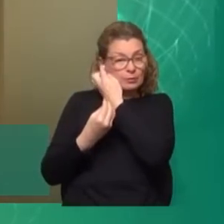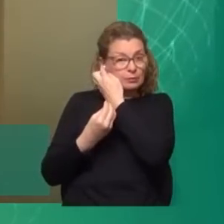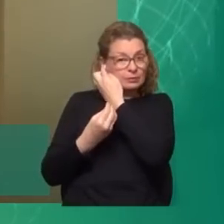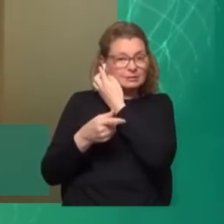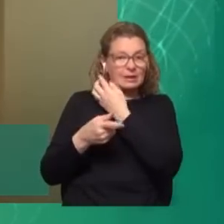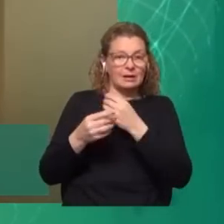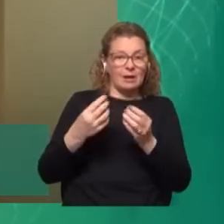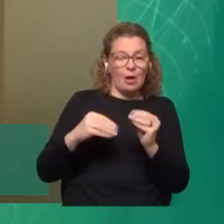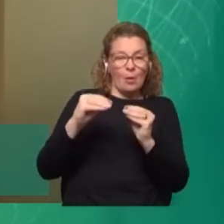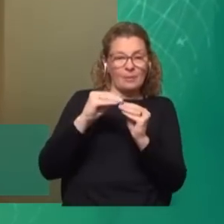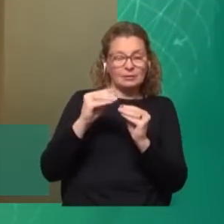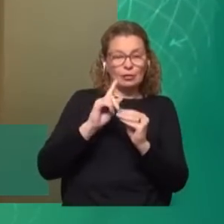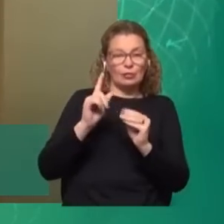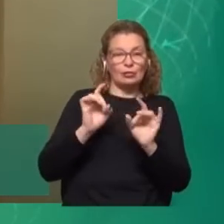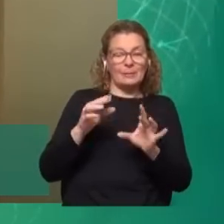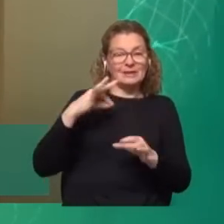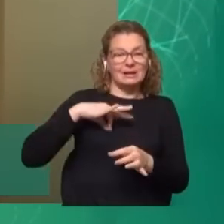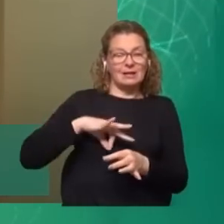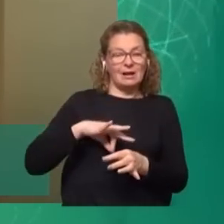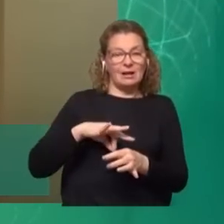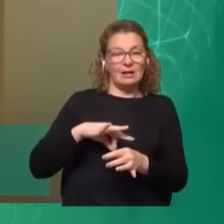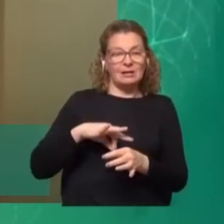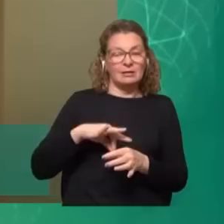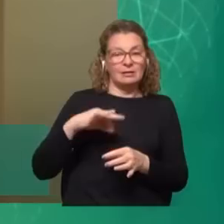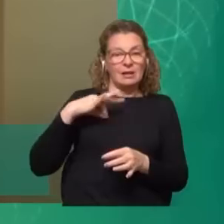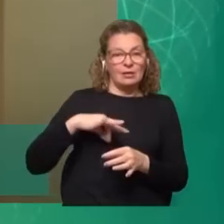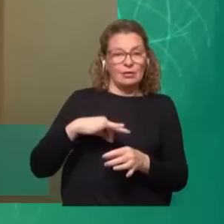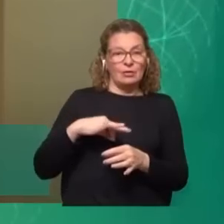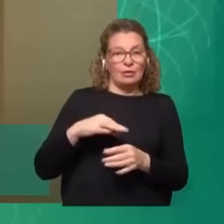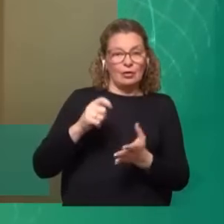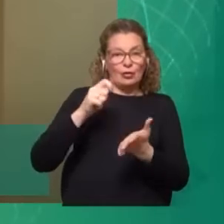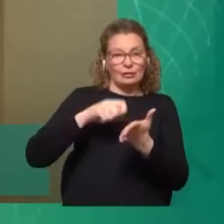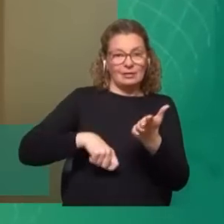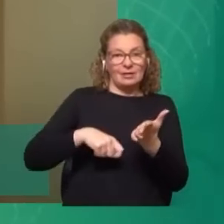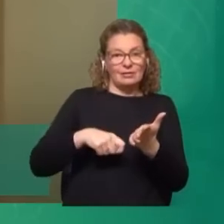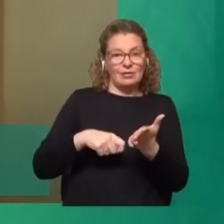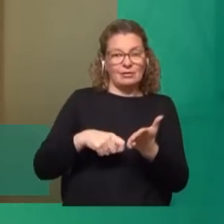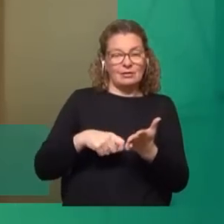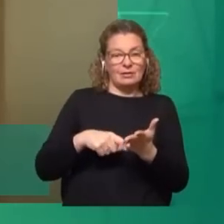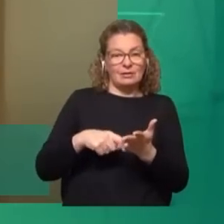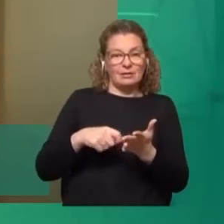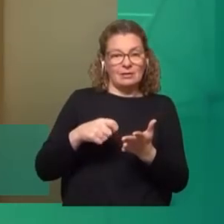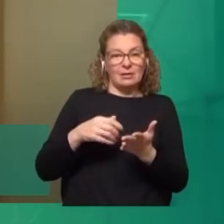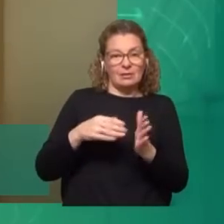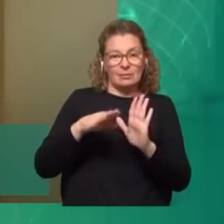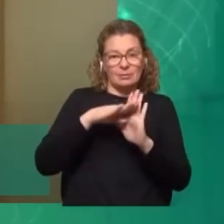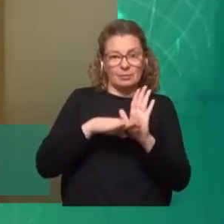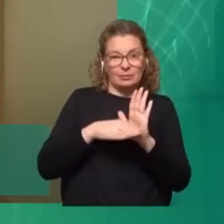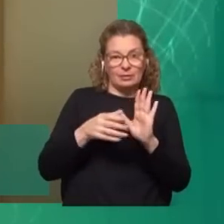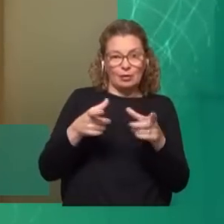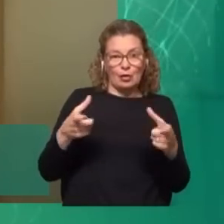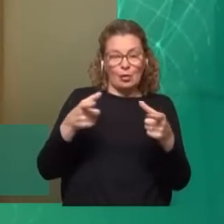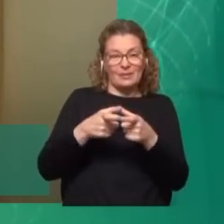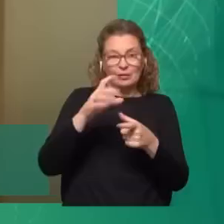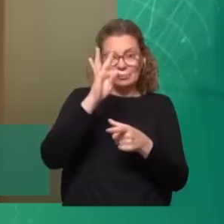repercutiendo el aumento no solo de los salarios sino de la masa salarial y de las contrataciones es decir aumento de la plantilla laboral en la